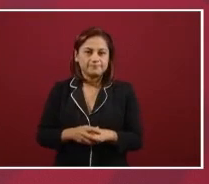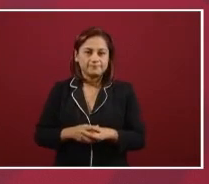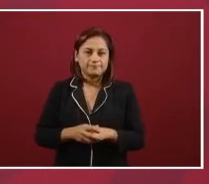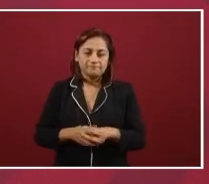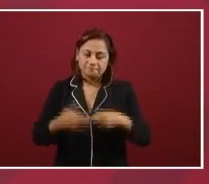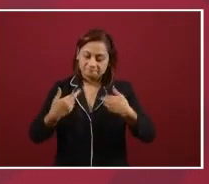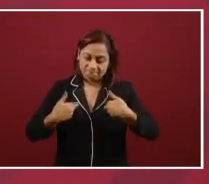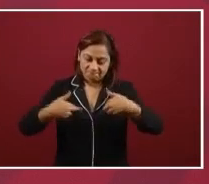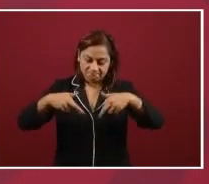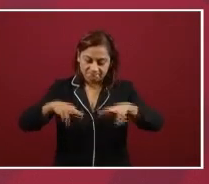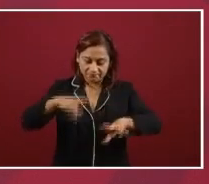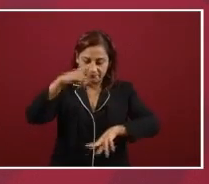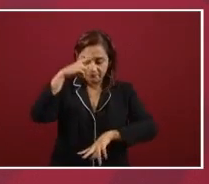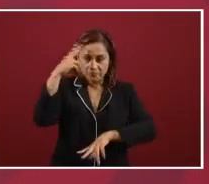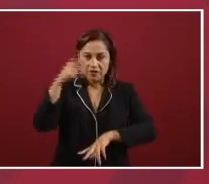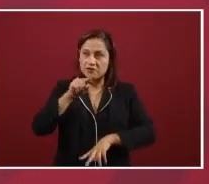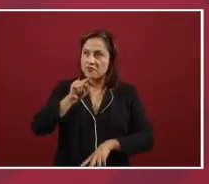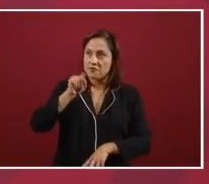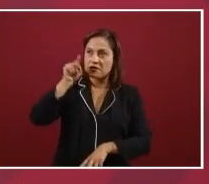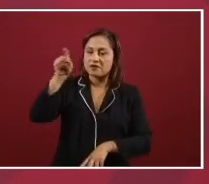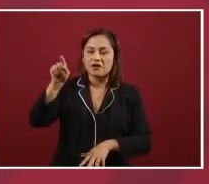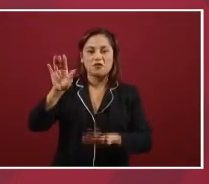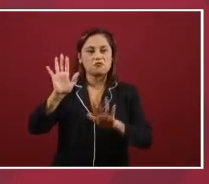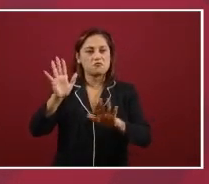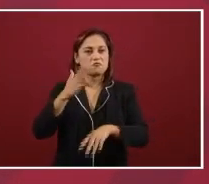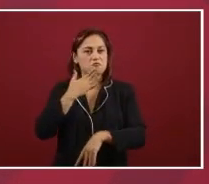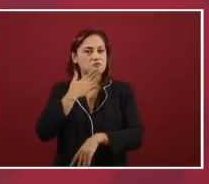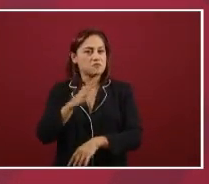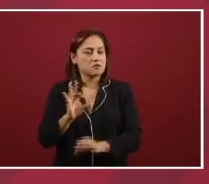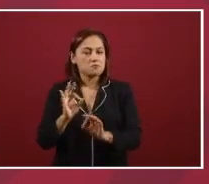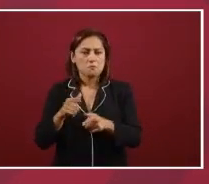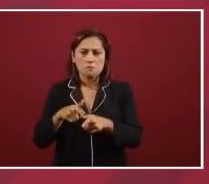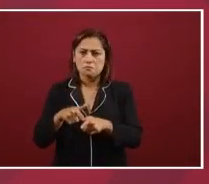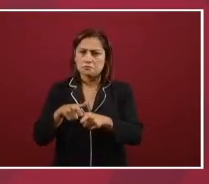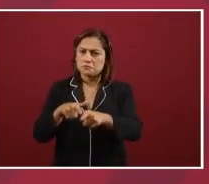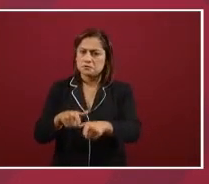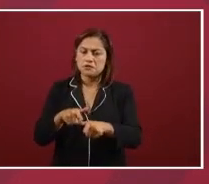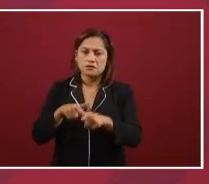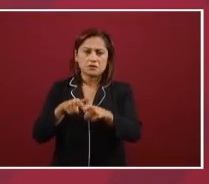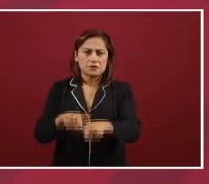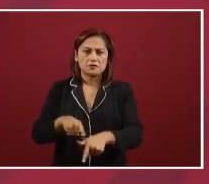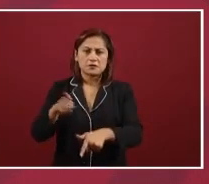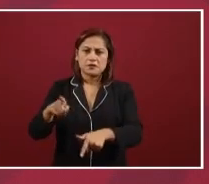representando a México como lo están haciendo, con mucha dignidad,